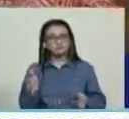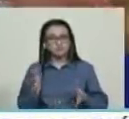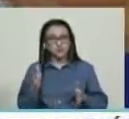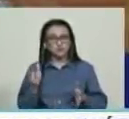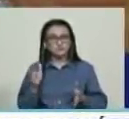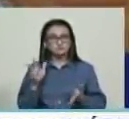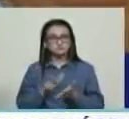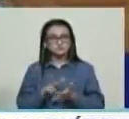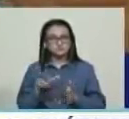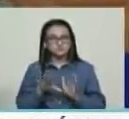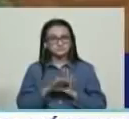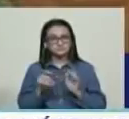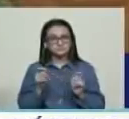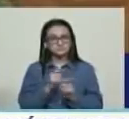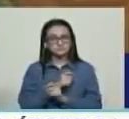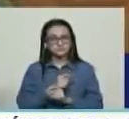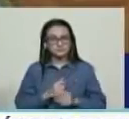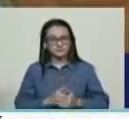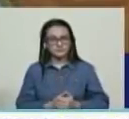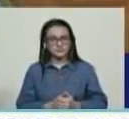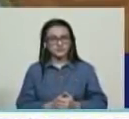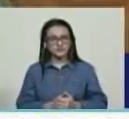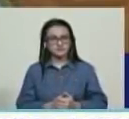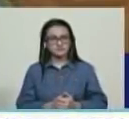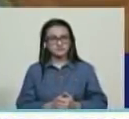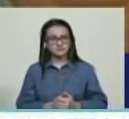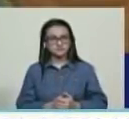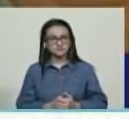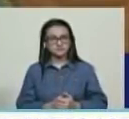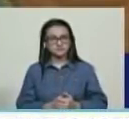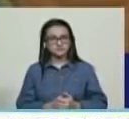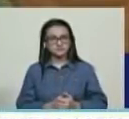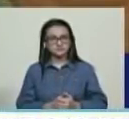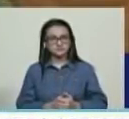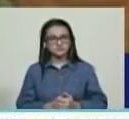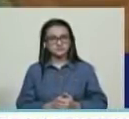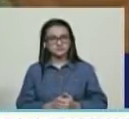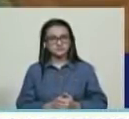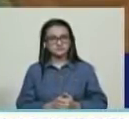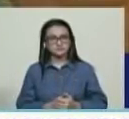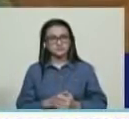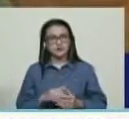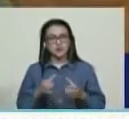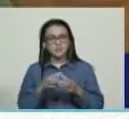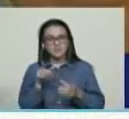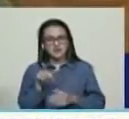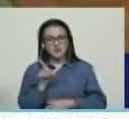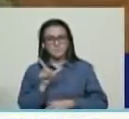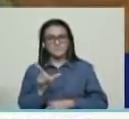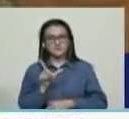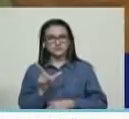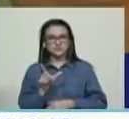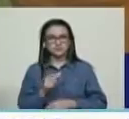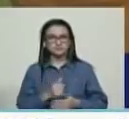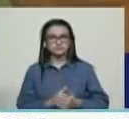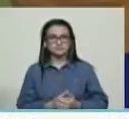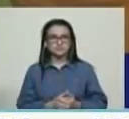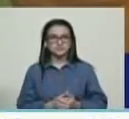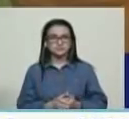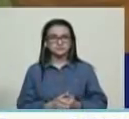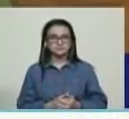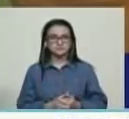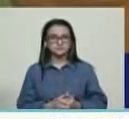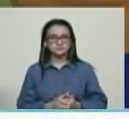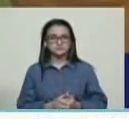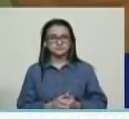diputados y concejales del Gran Polo Patriótico, compañeros y compañeras de la JPSUV presente, Dirección Regional del Partido Socialista Unido